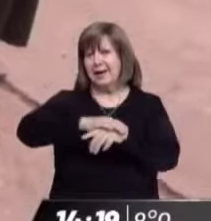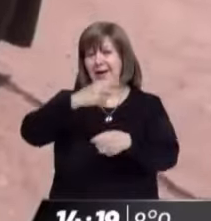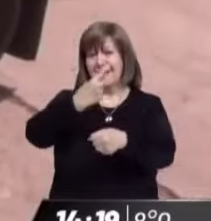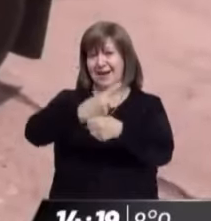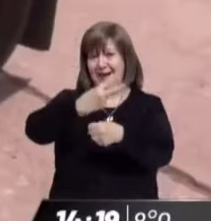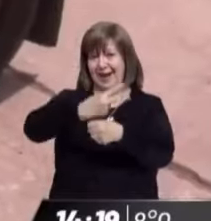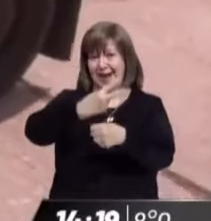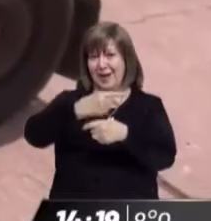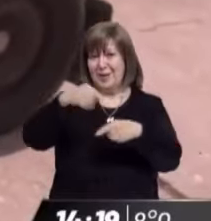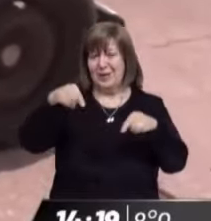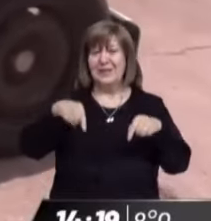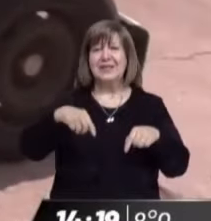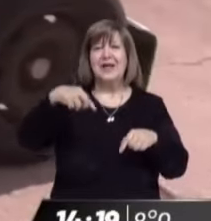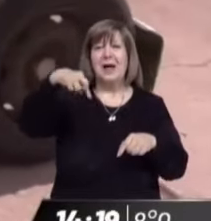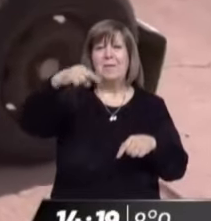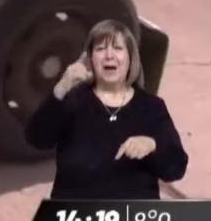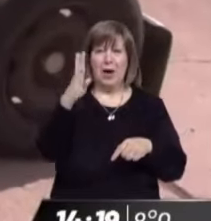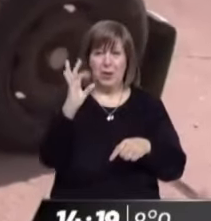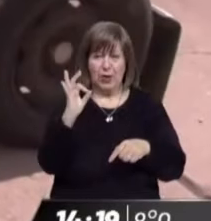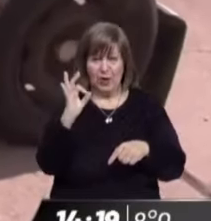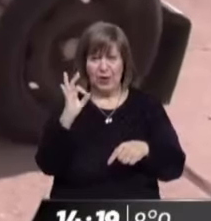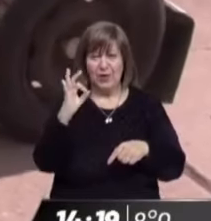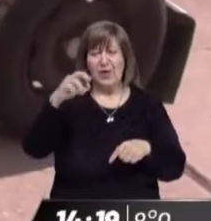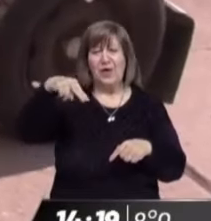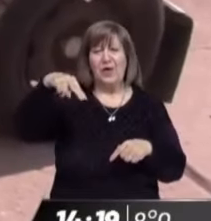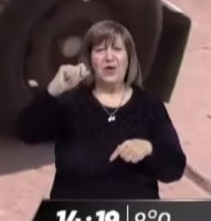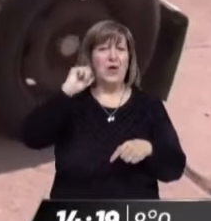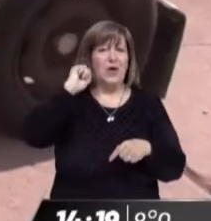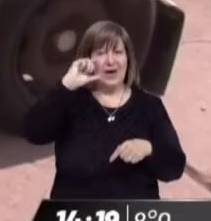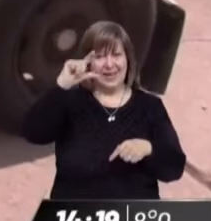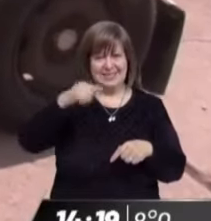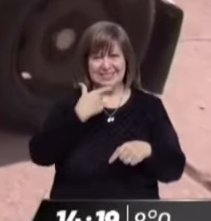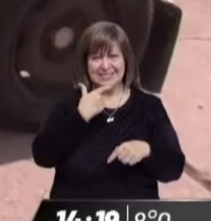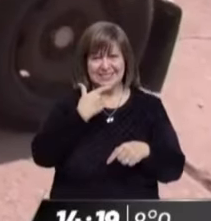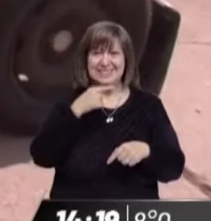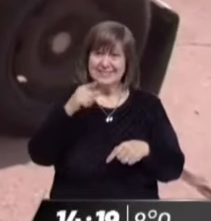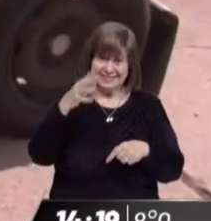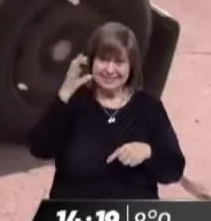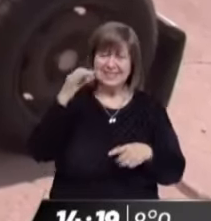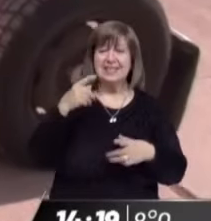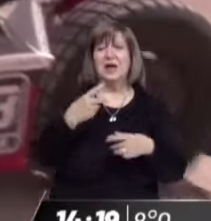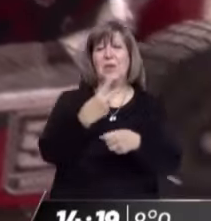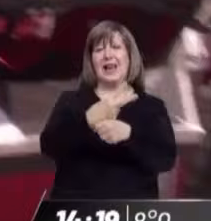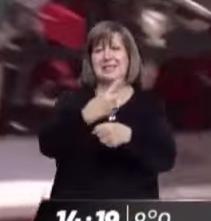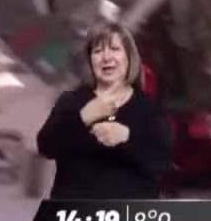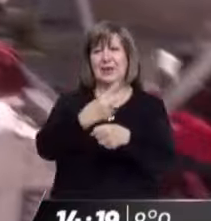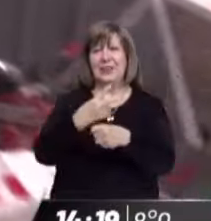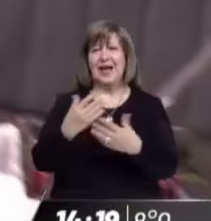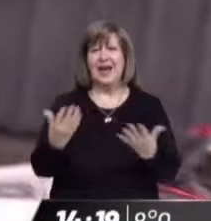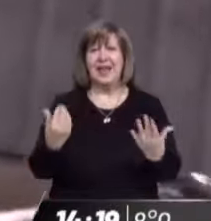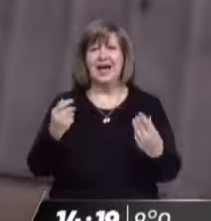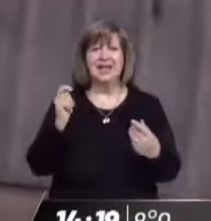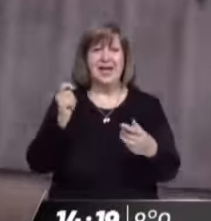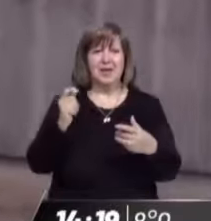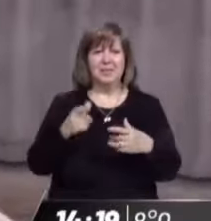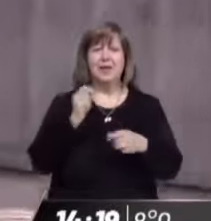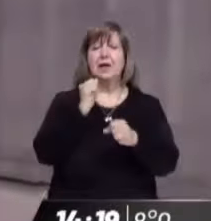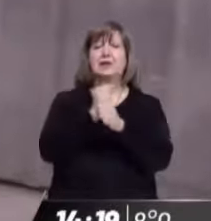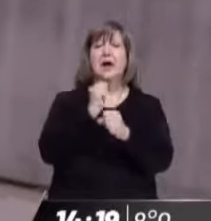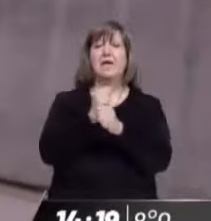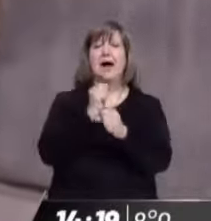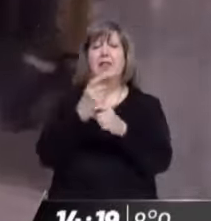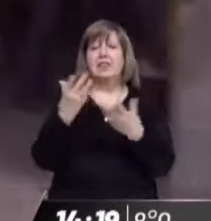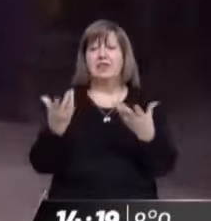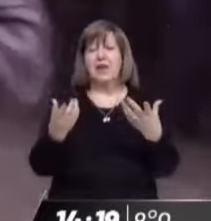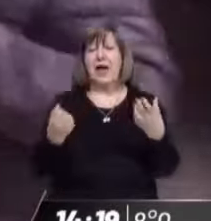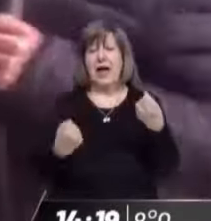Pablo Ay. Nogués, gloriosa institución que vino mi hermano. Ay, me olvidé avisarle que lo vea. Pero miren lo que es. ¿Dónde están sus Hermoso. hacedores? Están trabajando y